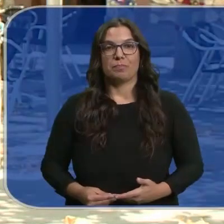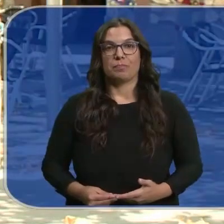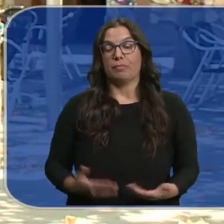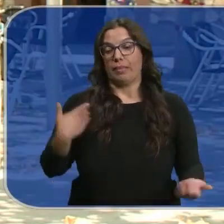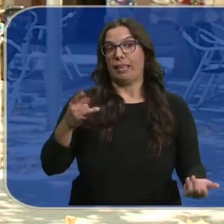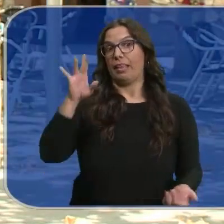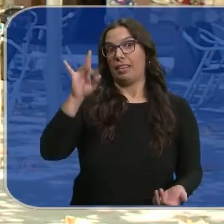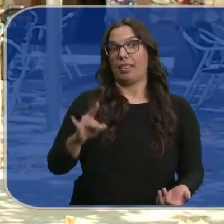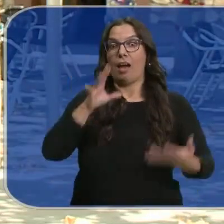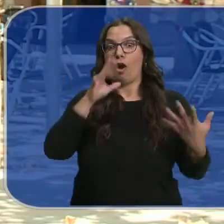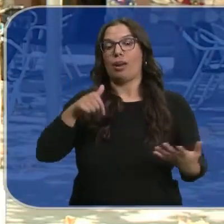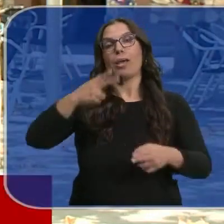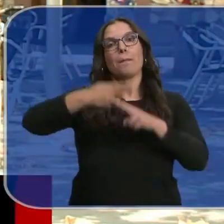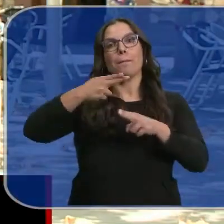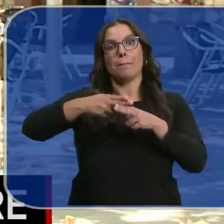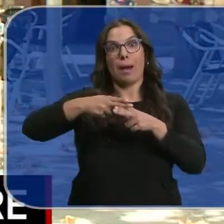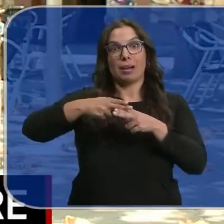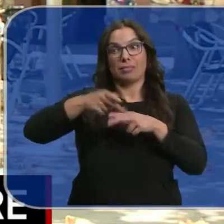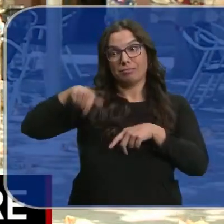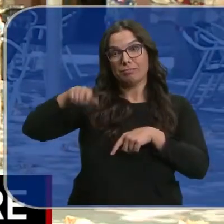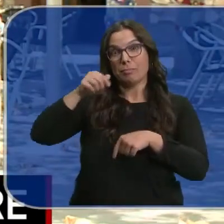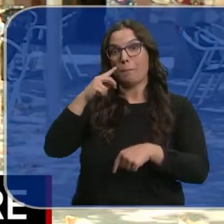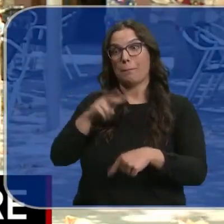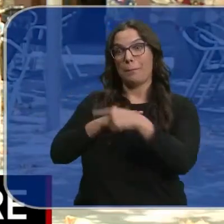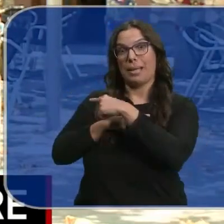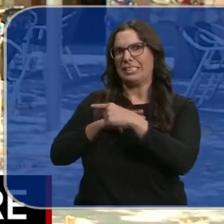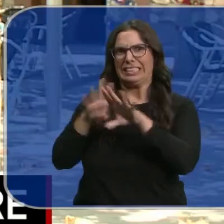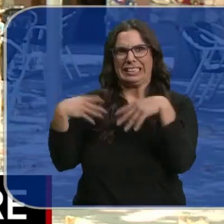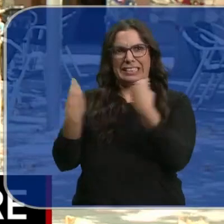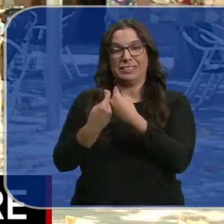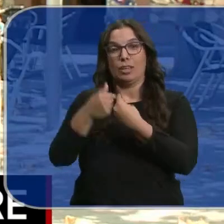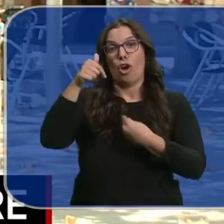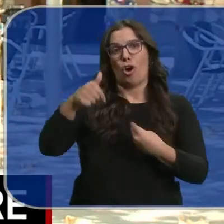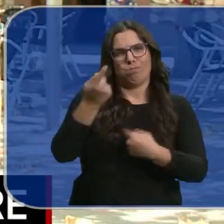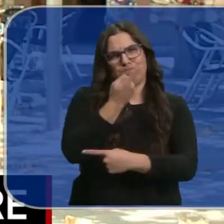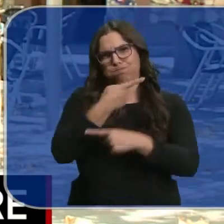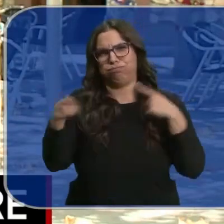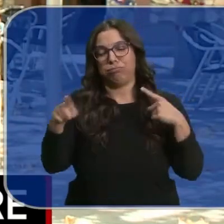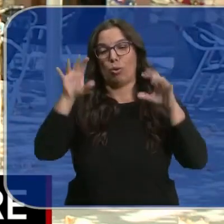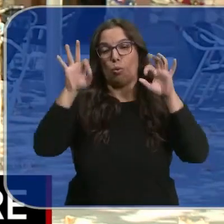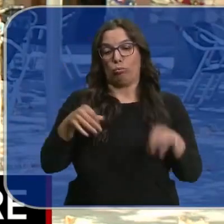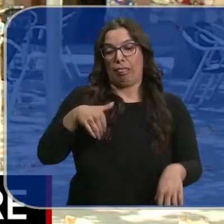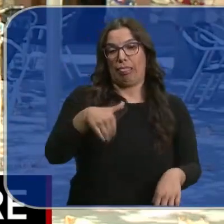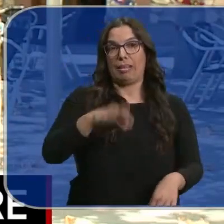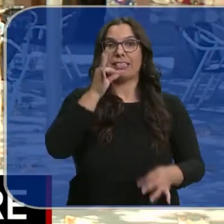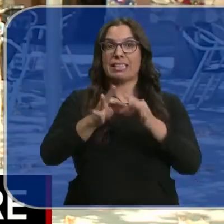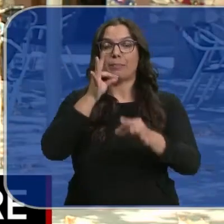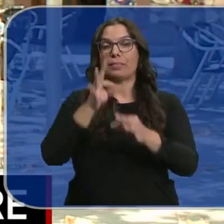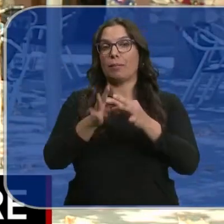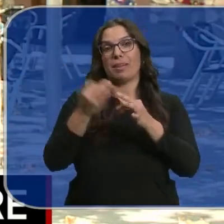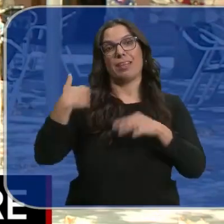Hace 15 días a esta hora el bar del pueblo estaría prácticamente lleno. Hoy la realidad es bien distinta. La llegada del mes de septiembre deja